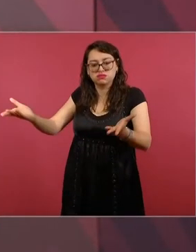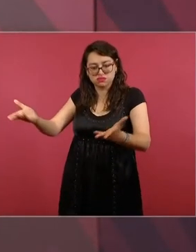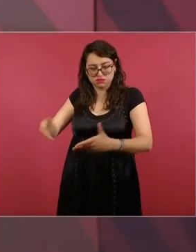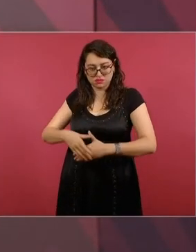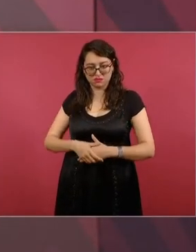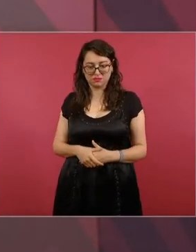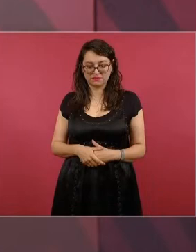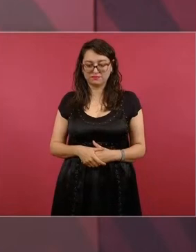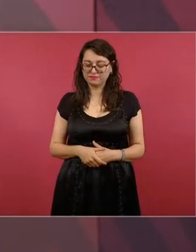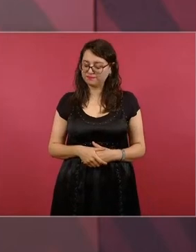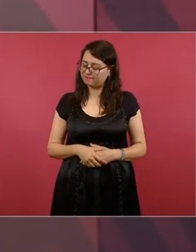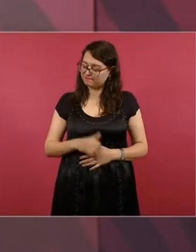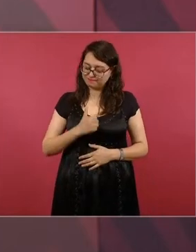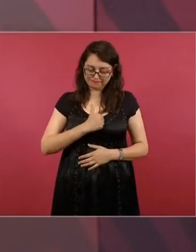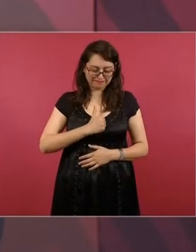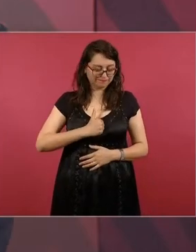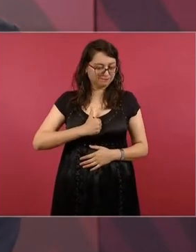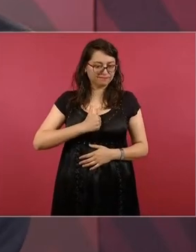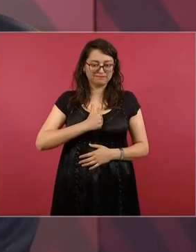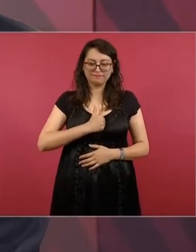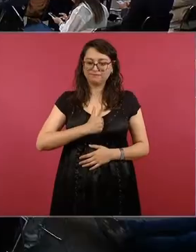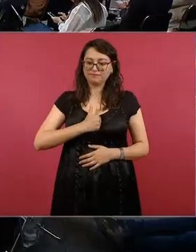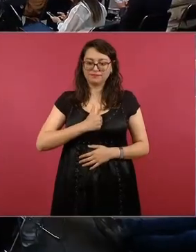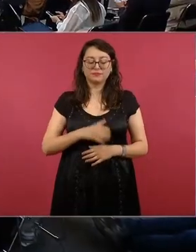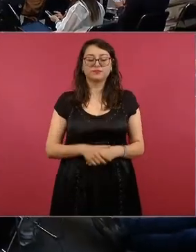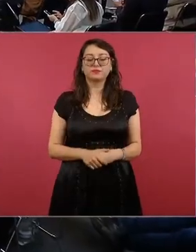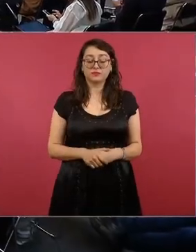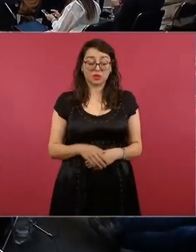¿Y por qué? Además, lo menciono,